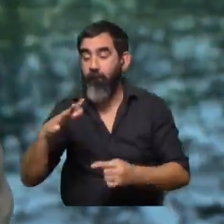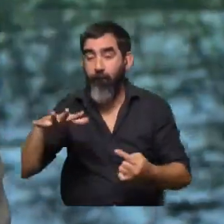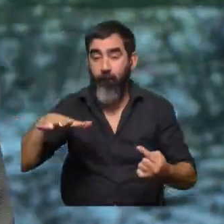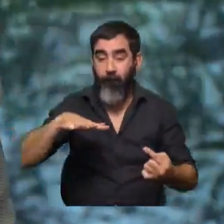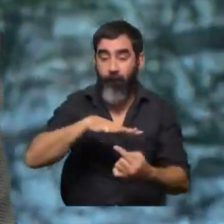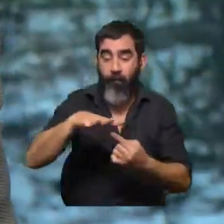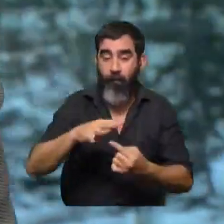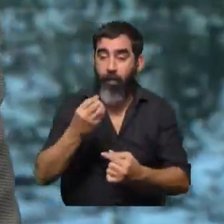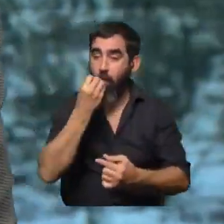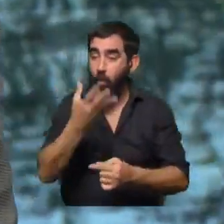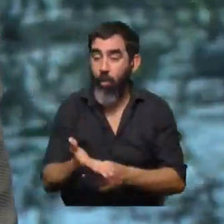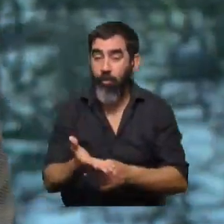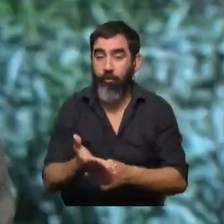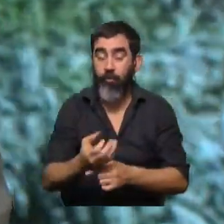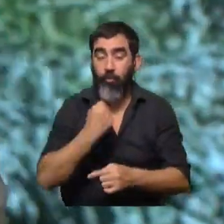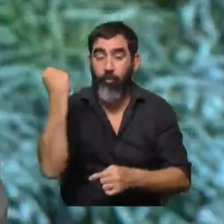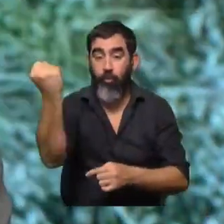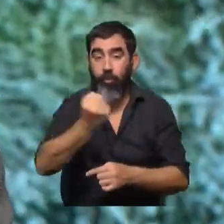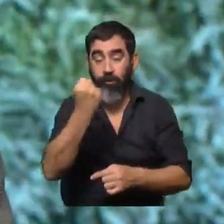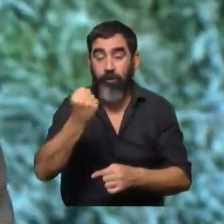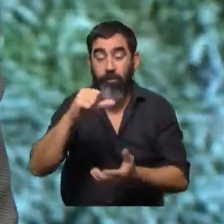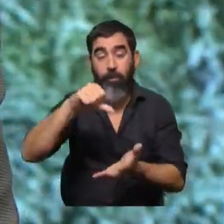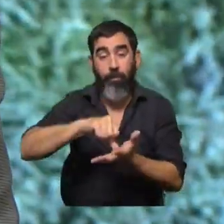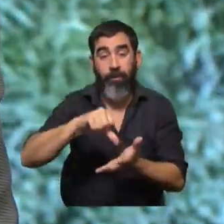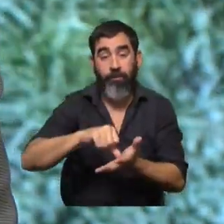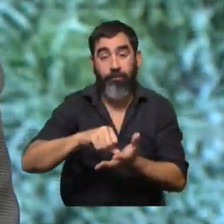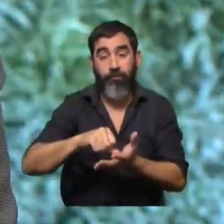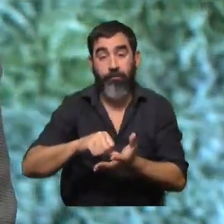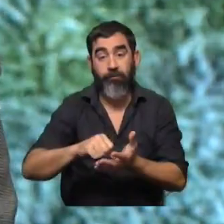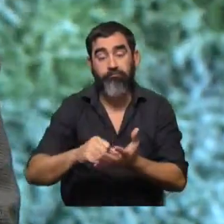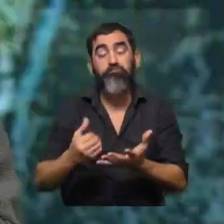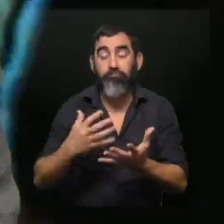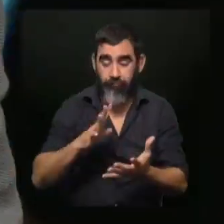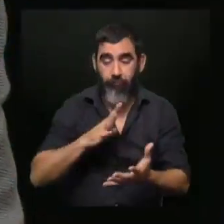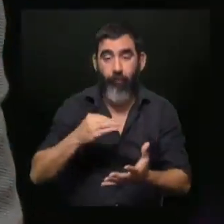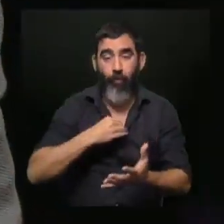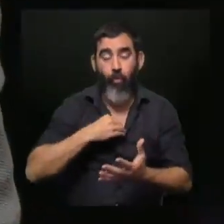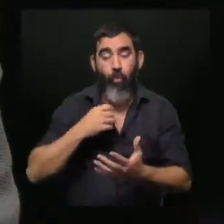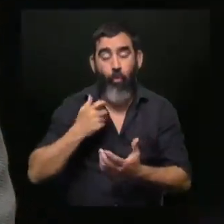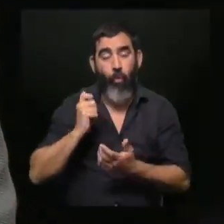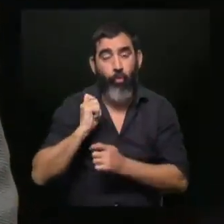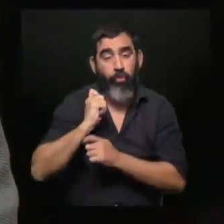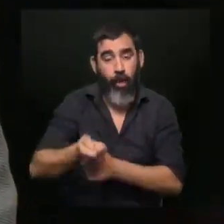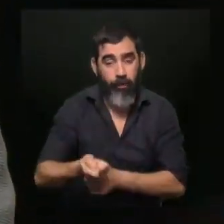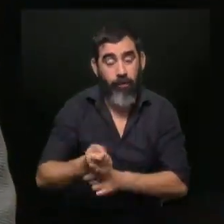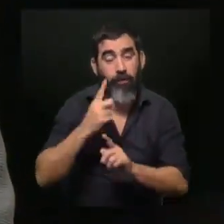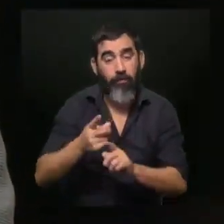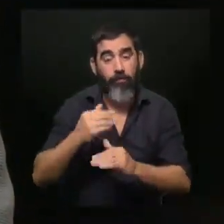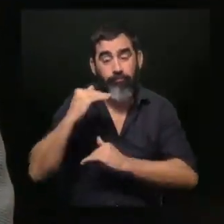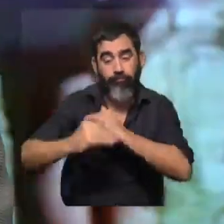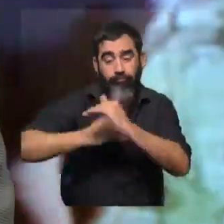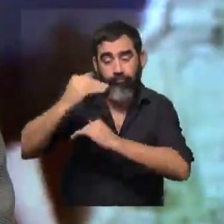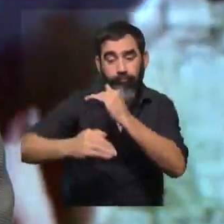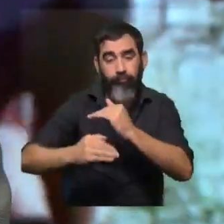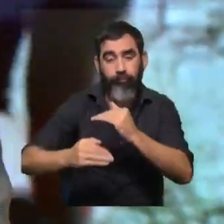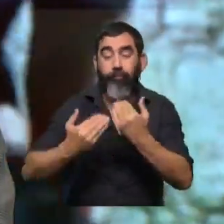ambientalmente muy importante, muy significativo para el país y que están dispuestos a invertir en eso y también a generar desarrollo a partir